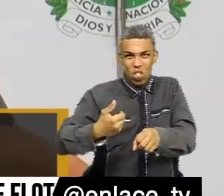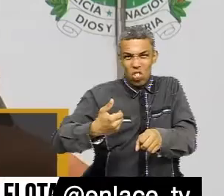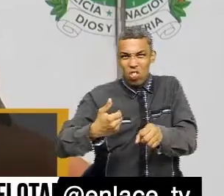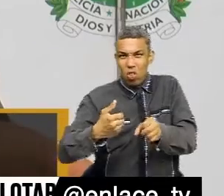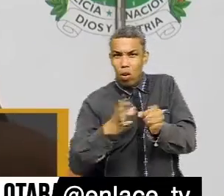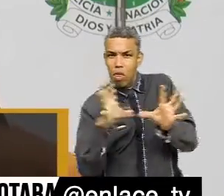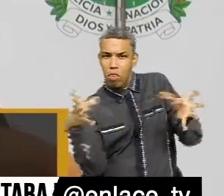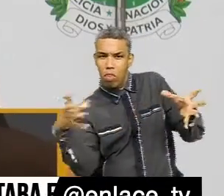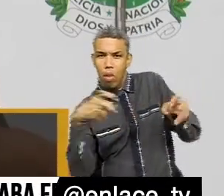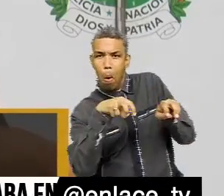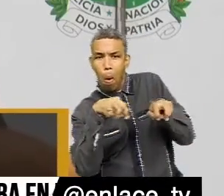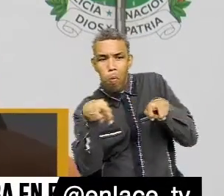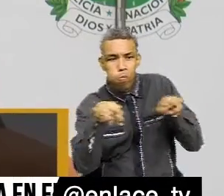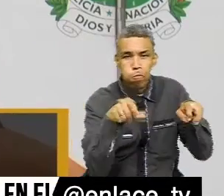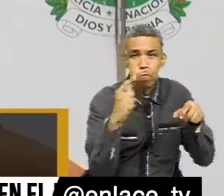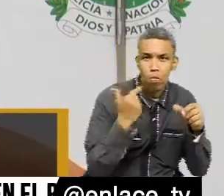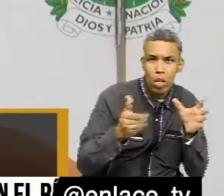ilegal y